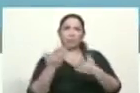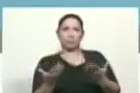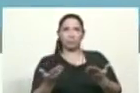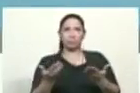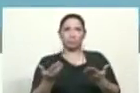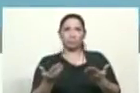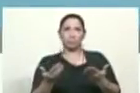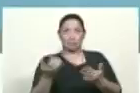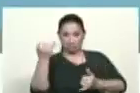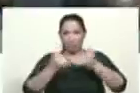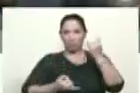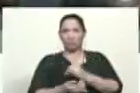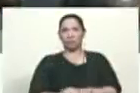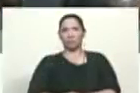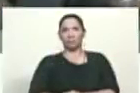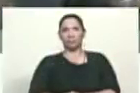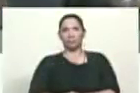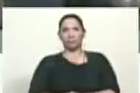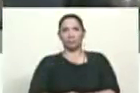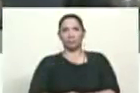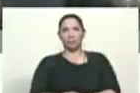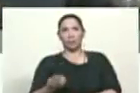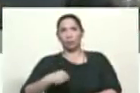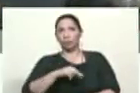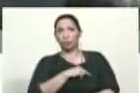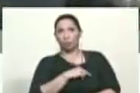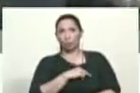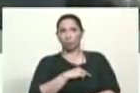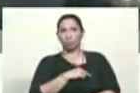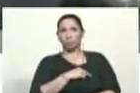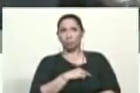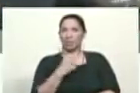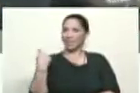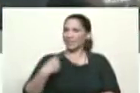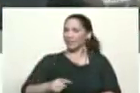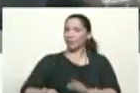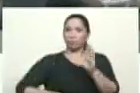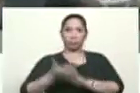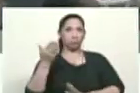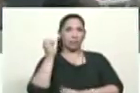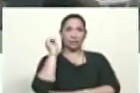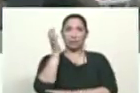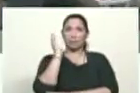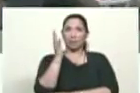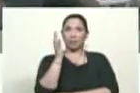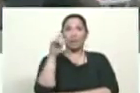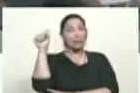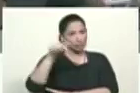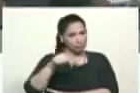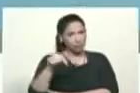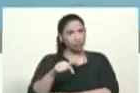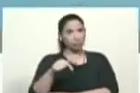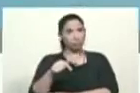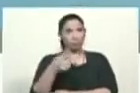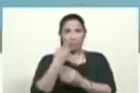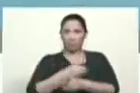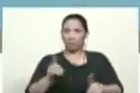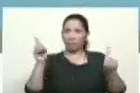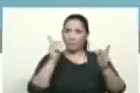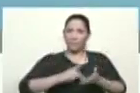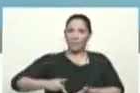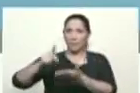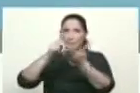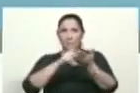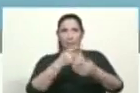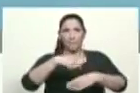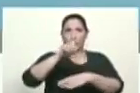voy a terminar, sí. Aquí nosotros tenemos que irnos en asamblea porque así, esta es una democracia participativa y